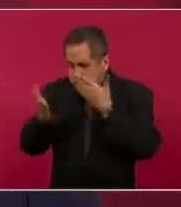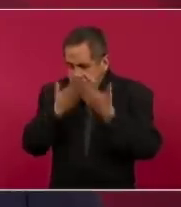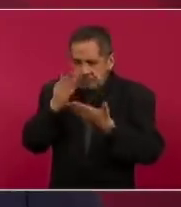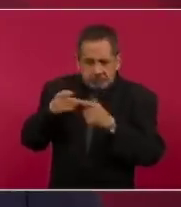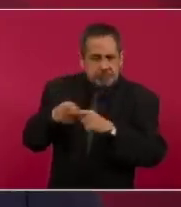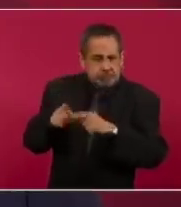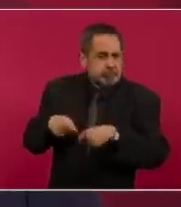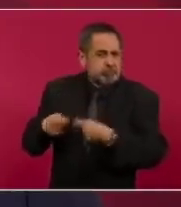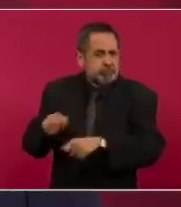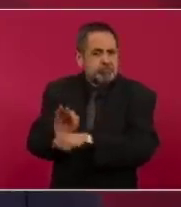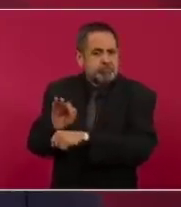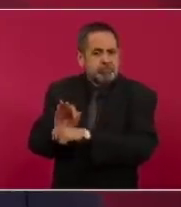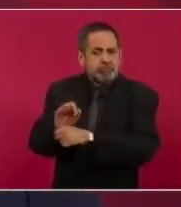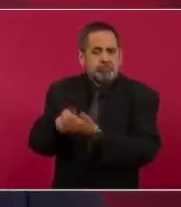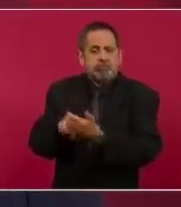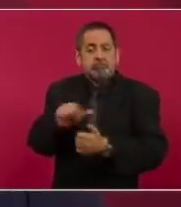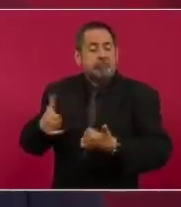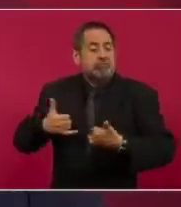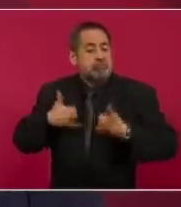trabajo,